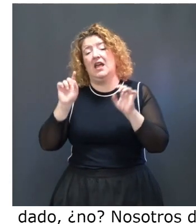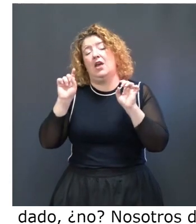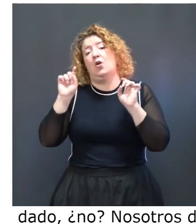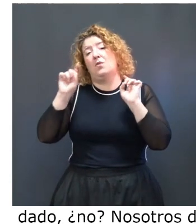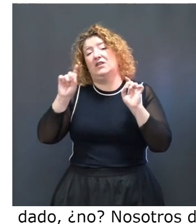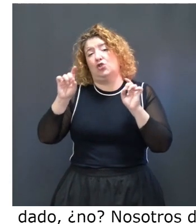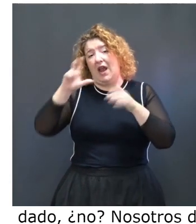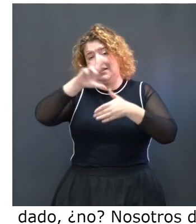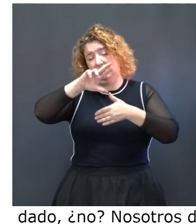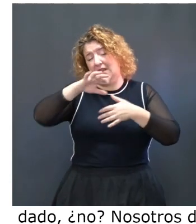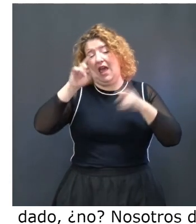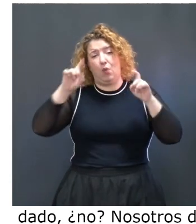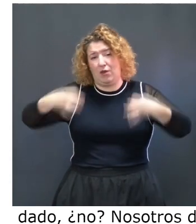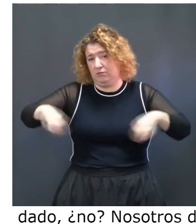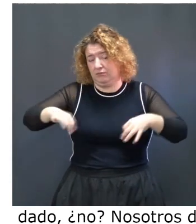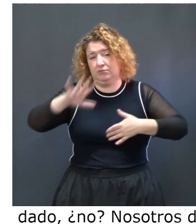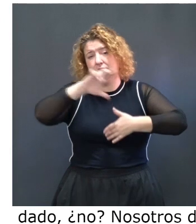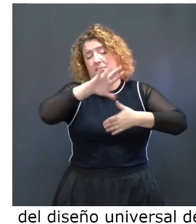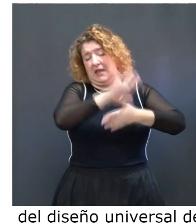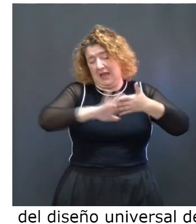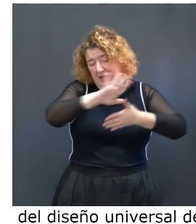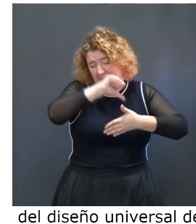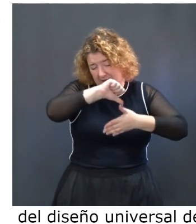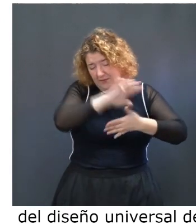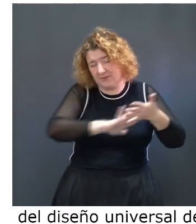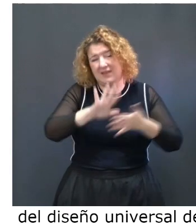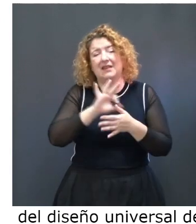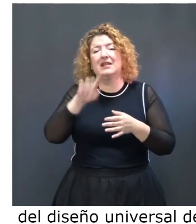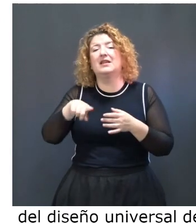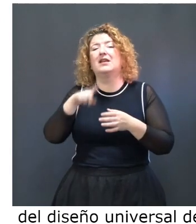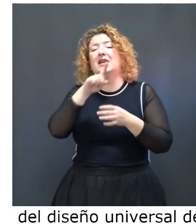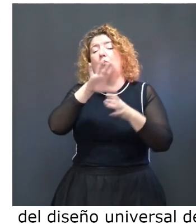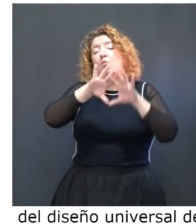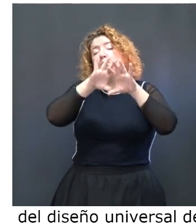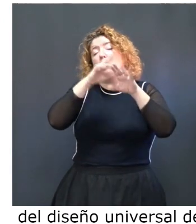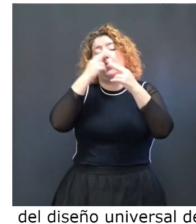en Iberoamérica, y también los datos que manejamos sobre inversión pública en educación,